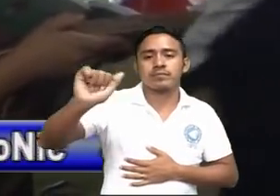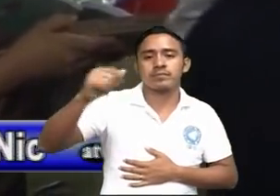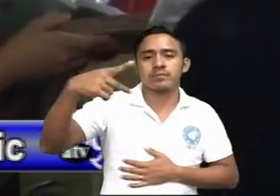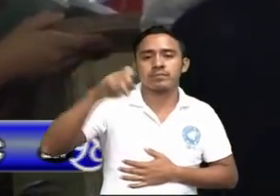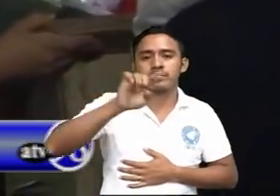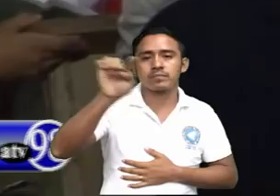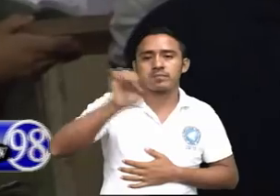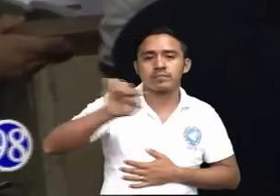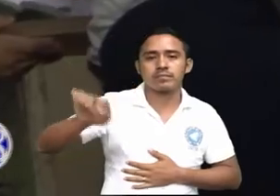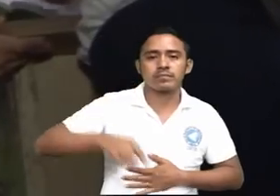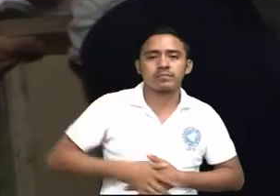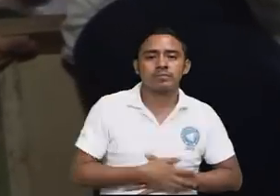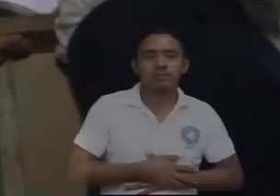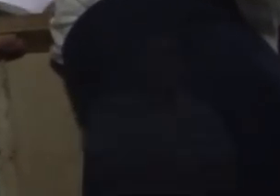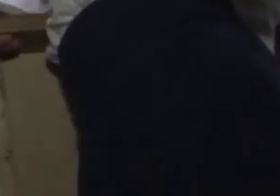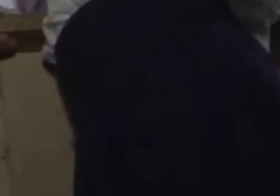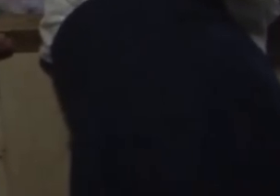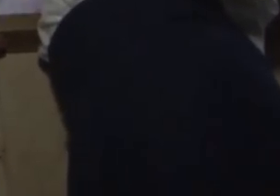informó Vanessa Paz.